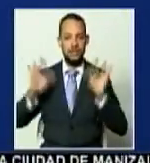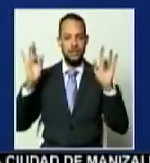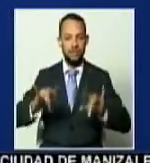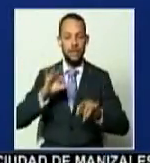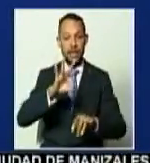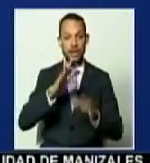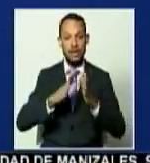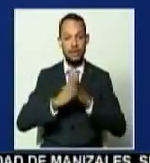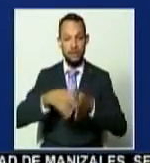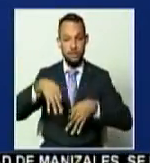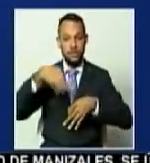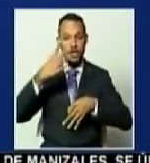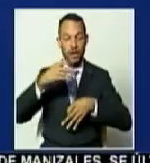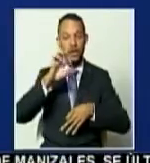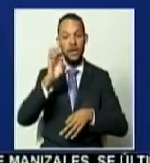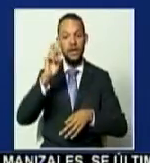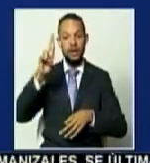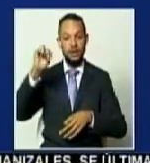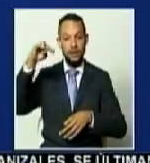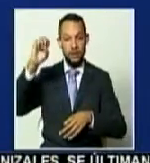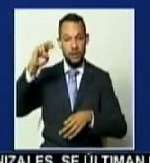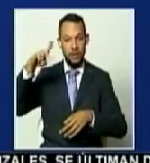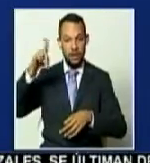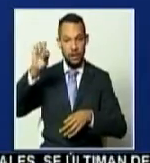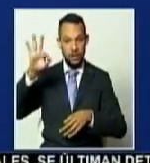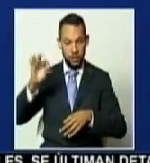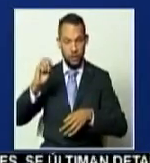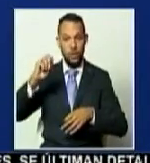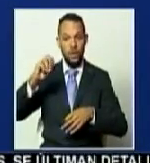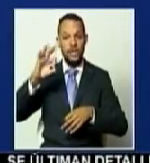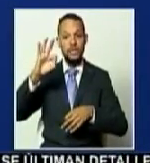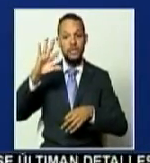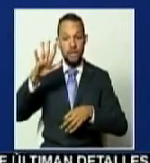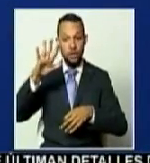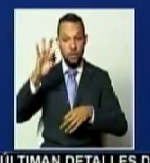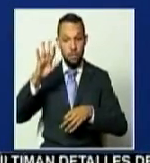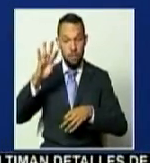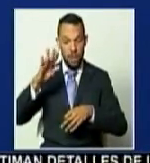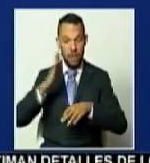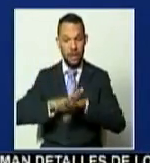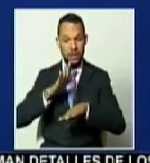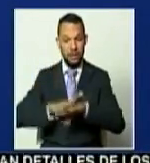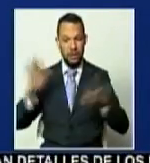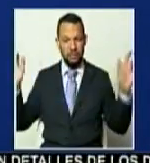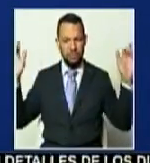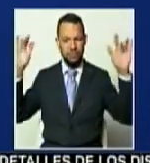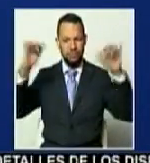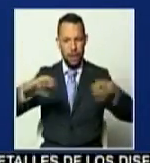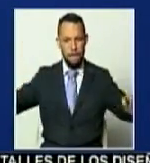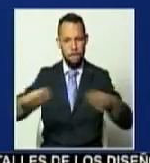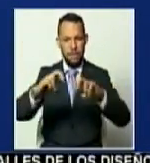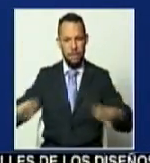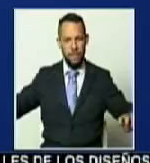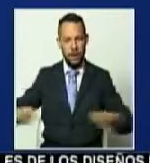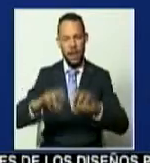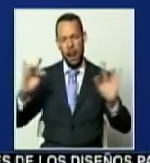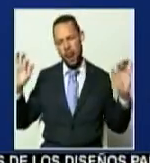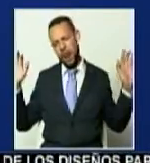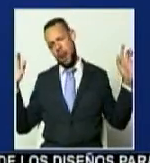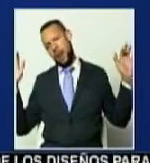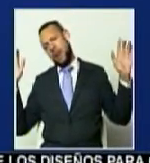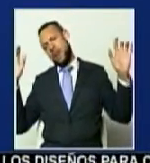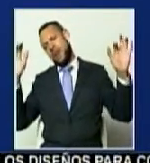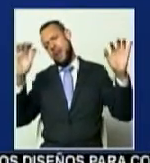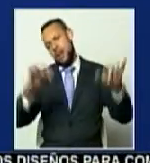de diciembre en el Parque Ernesto Gutiérrez, desde las 5 y media de la tarde vamos a estar allá esperando a todos los manizaleños. Es un concierto